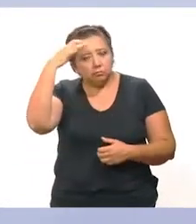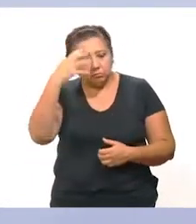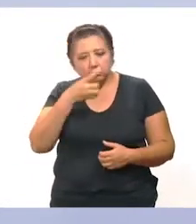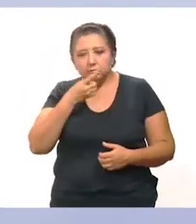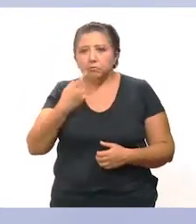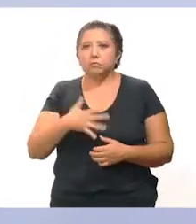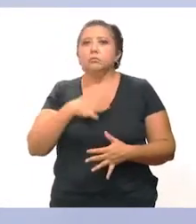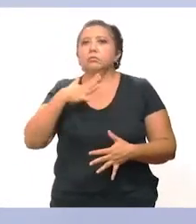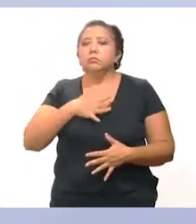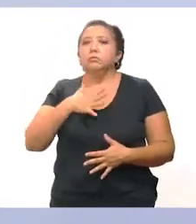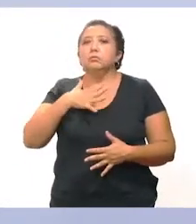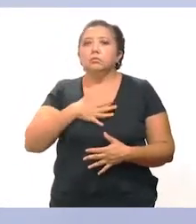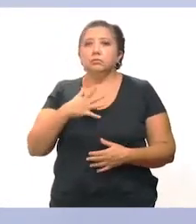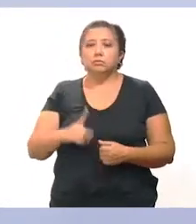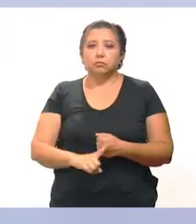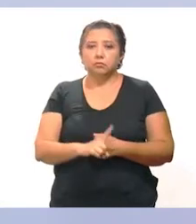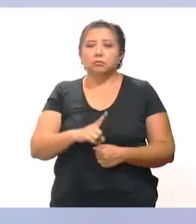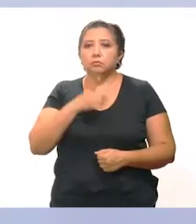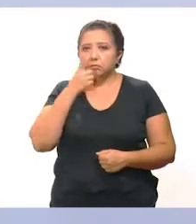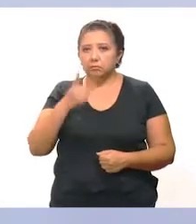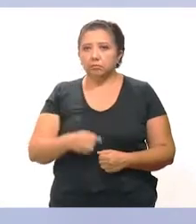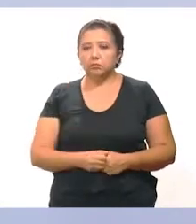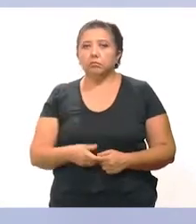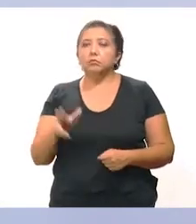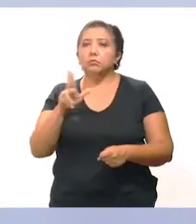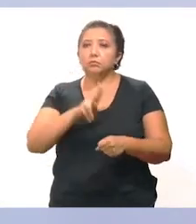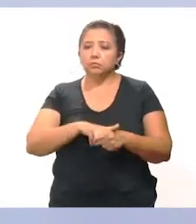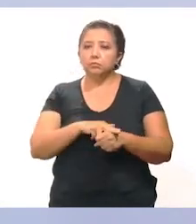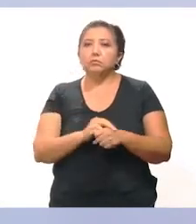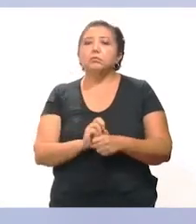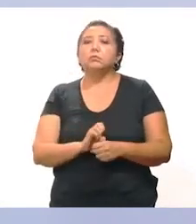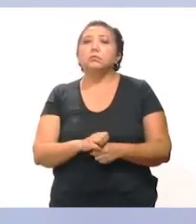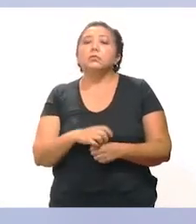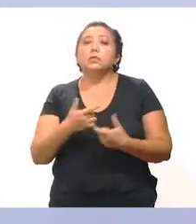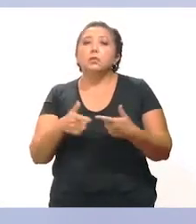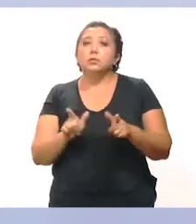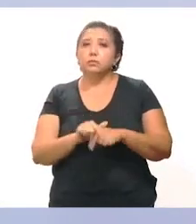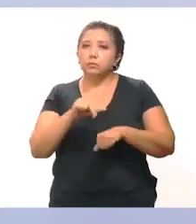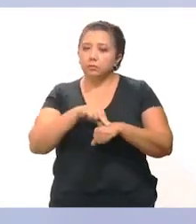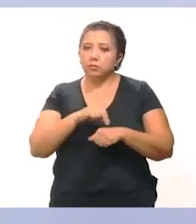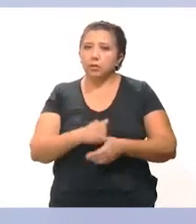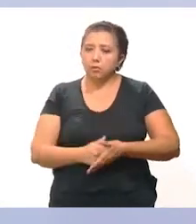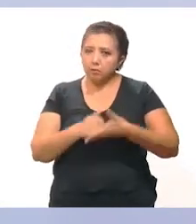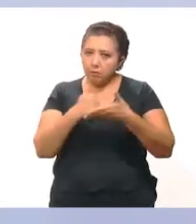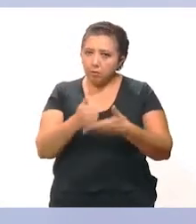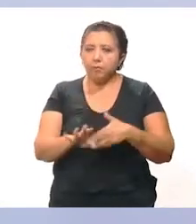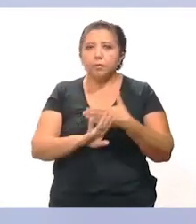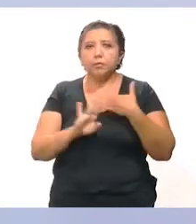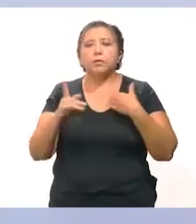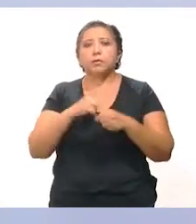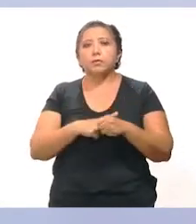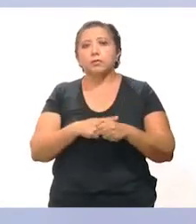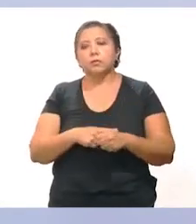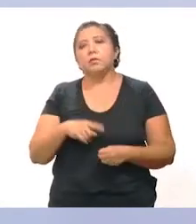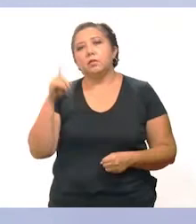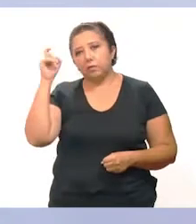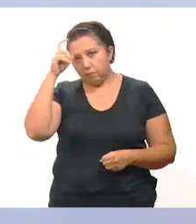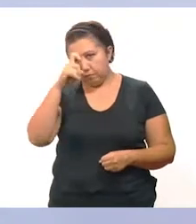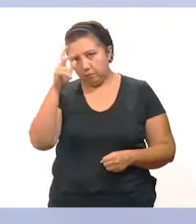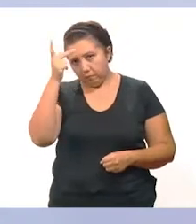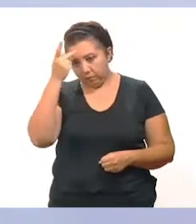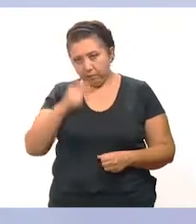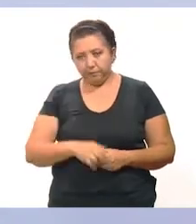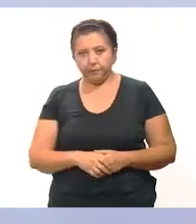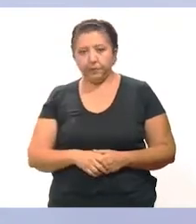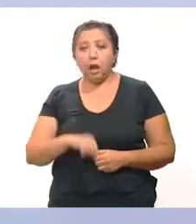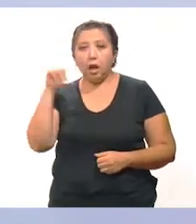de oxigenación. En el hospital, un equipo de especialistas podrá ayudarlos y evitar que la enfermedad se complique.